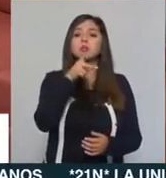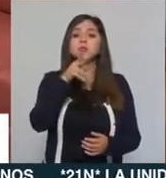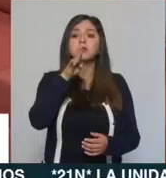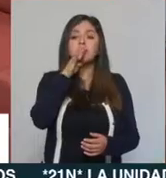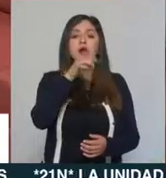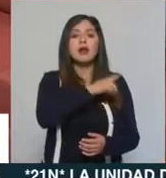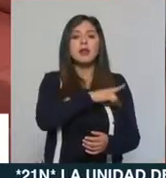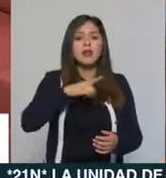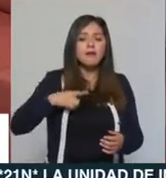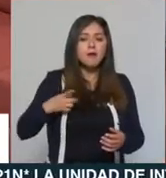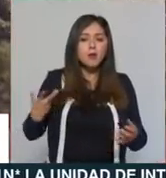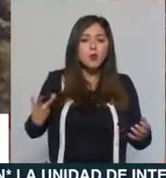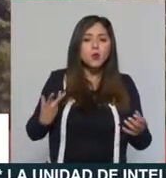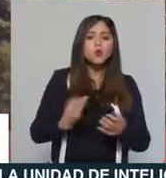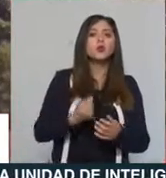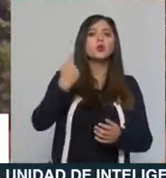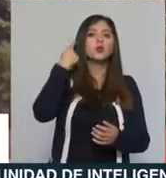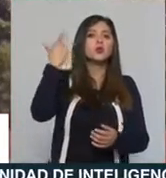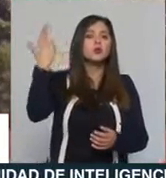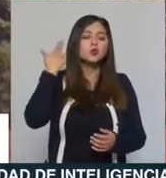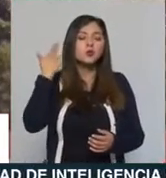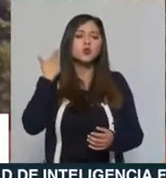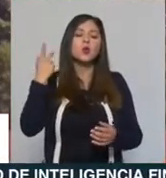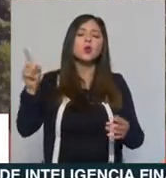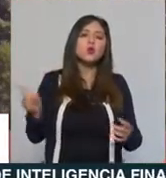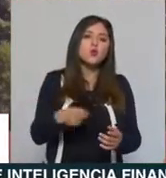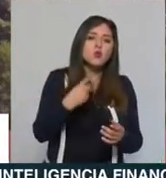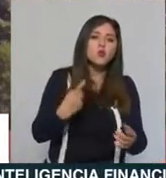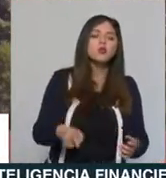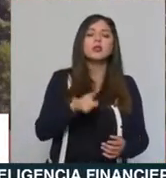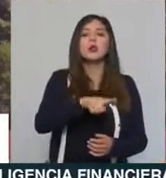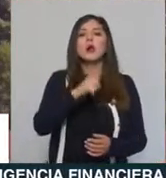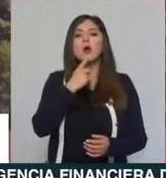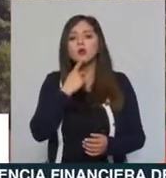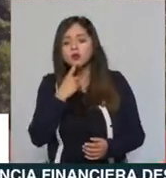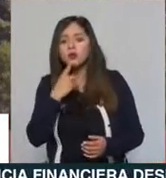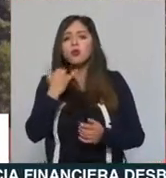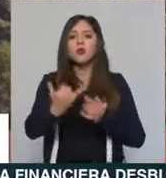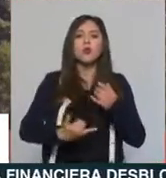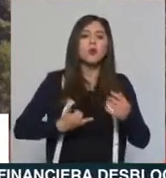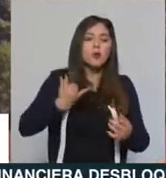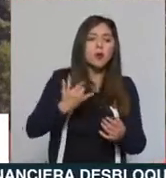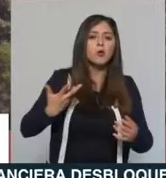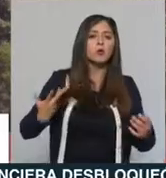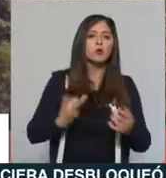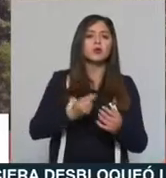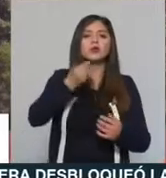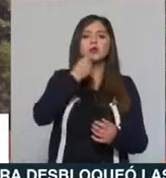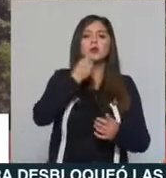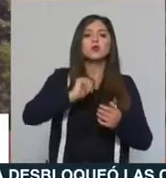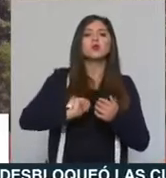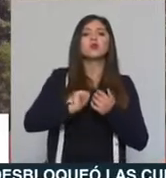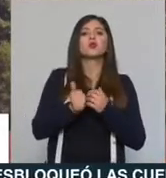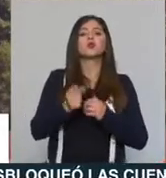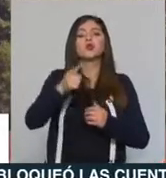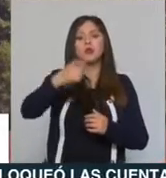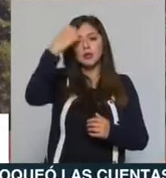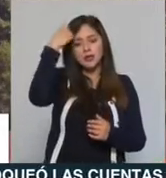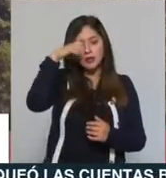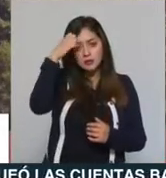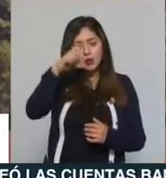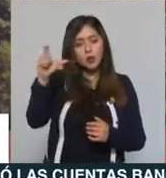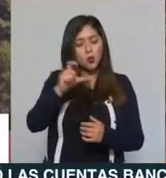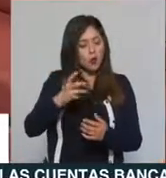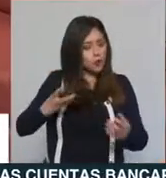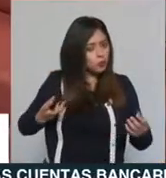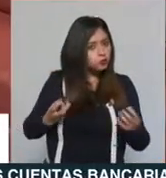que involucrarnos con la música, con las caricaturas, con el juego, con nuestros hijos. Se vive una experiencia diferente cuando estamos completamente involucrados.